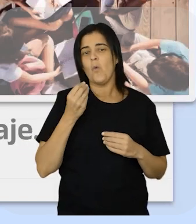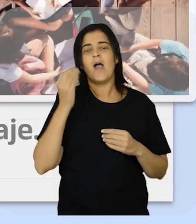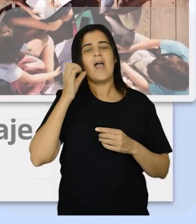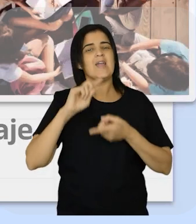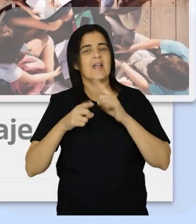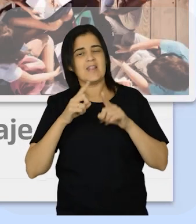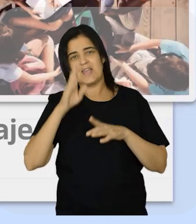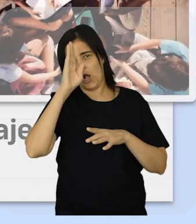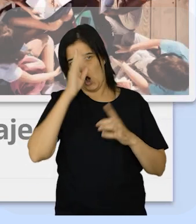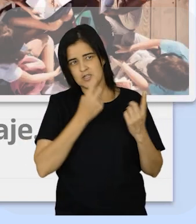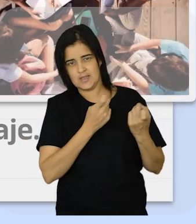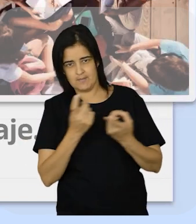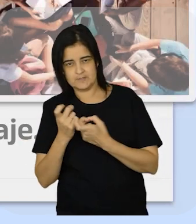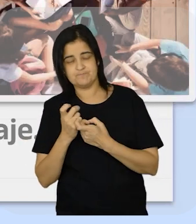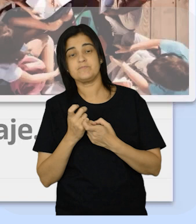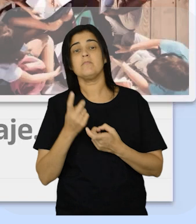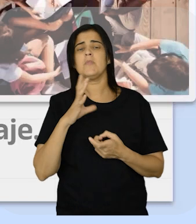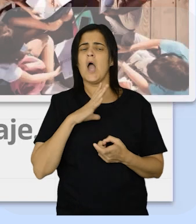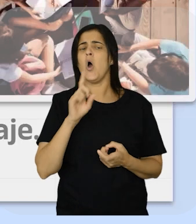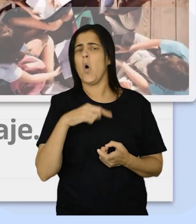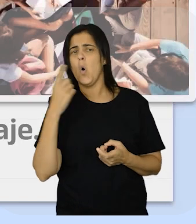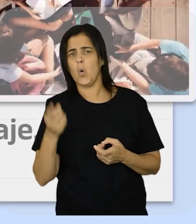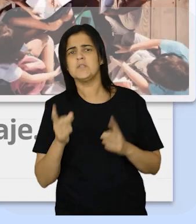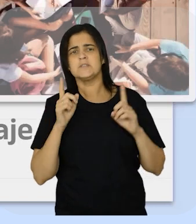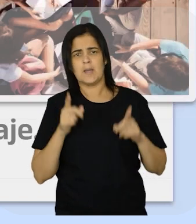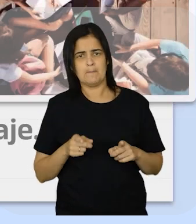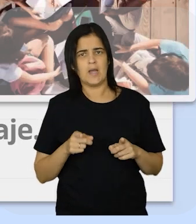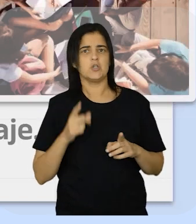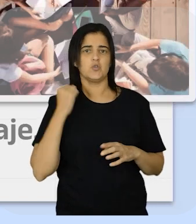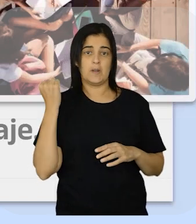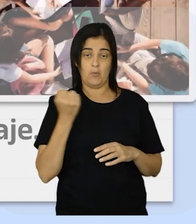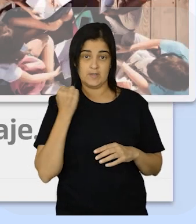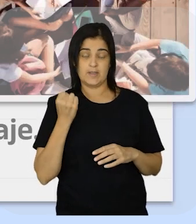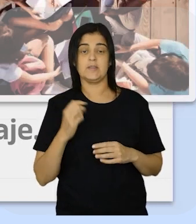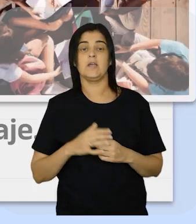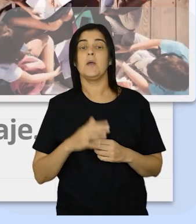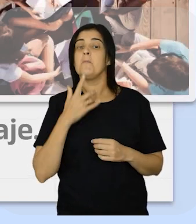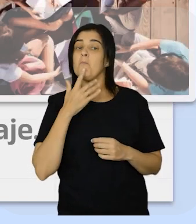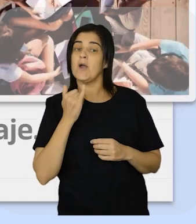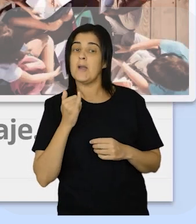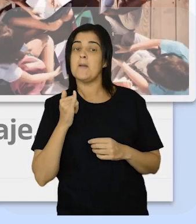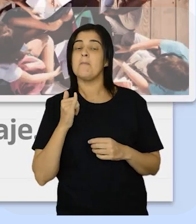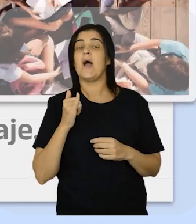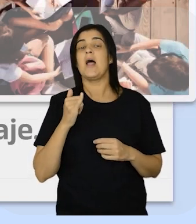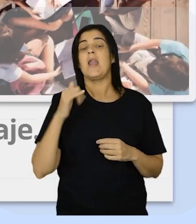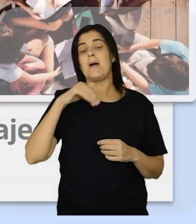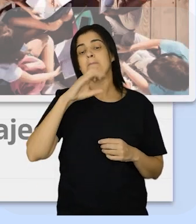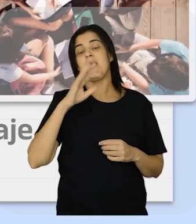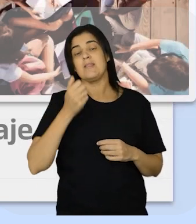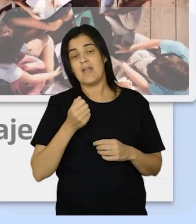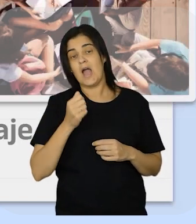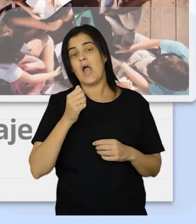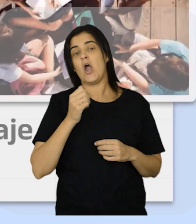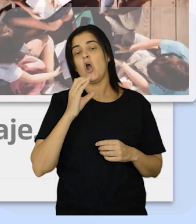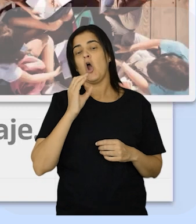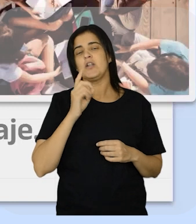estrategias cognitivas, pero hay otras que son extremadamente importantes, que son, por ejemplo, las metacognitivas, el aprender a